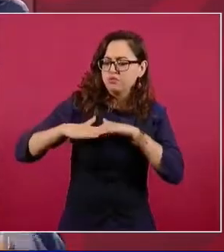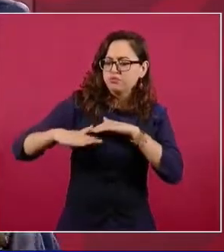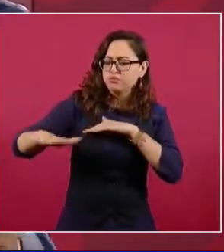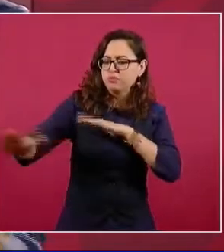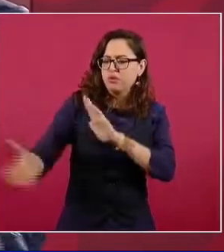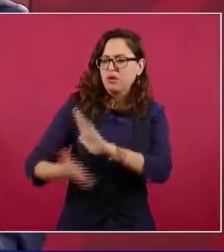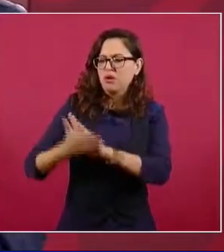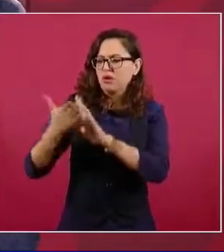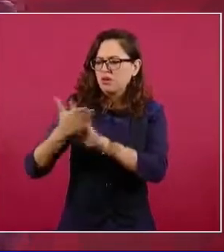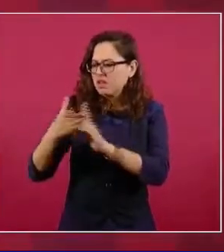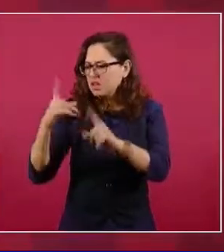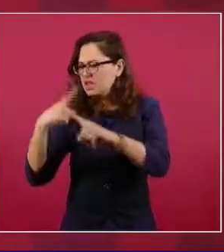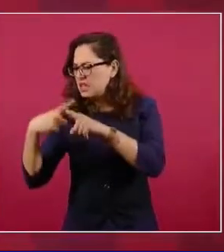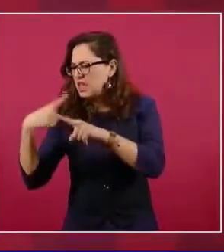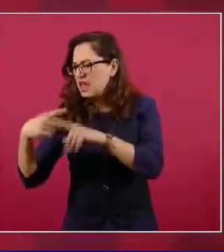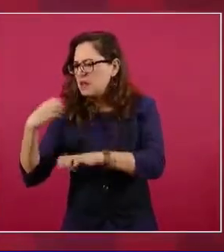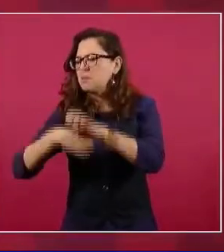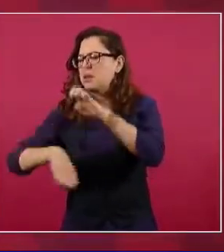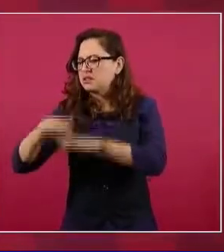los medios de comunicación